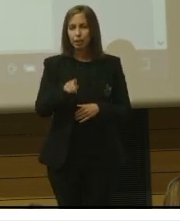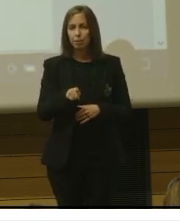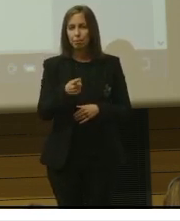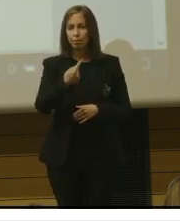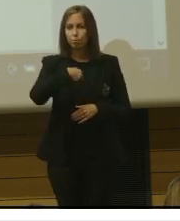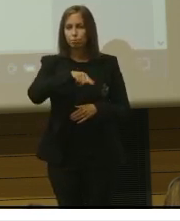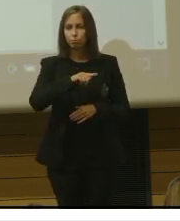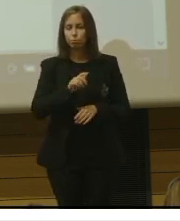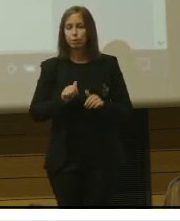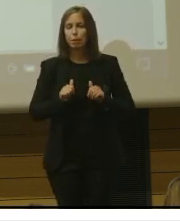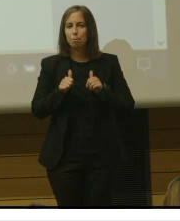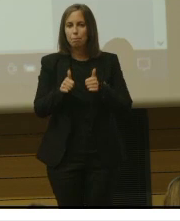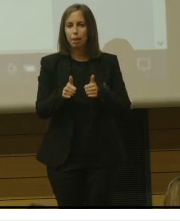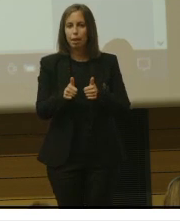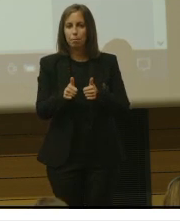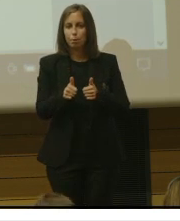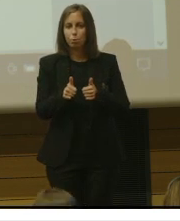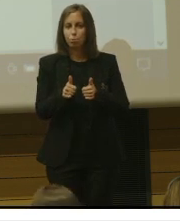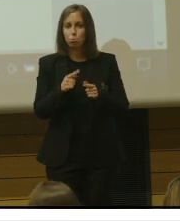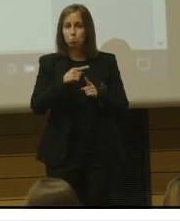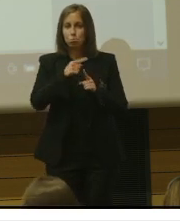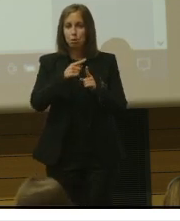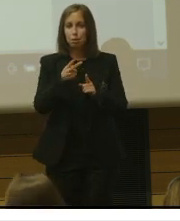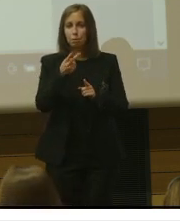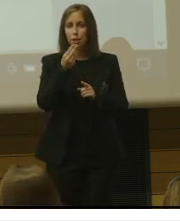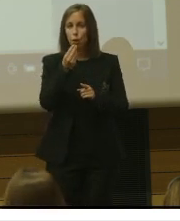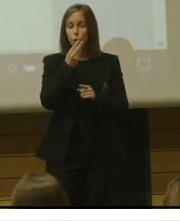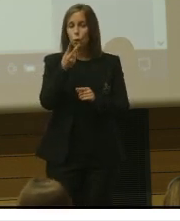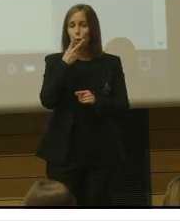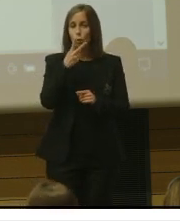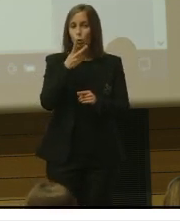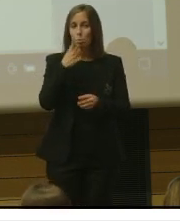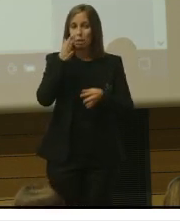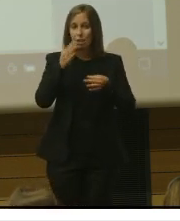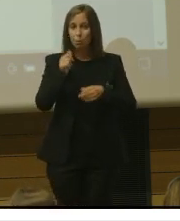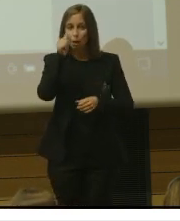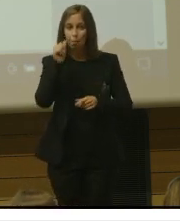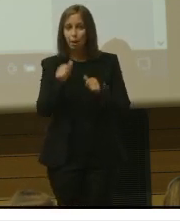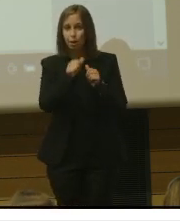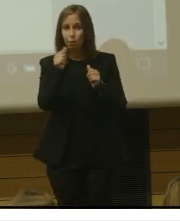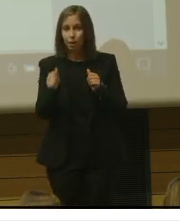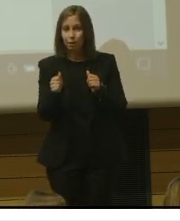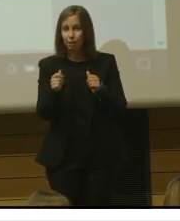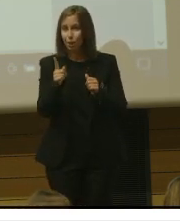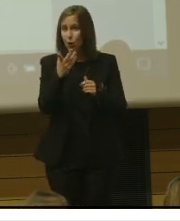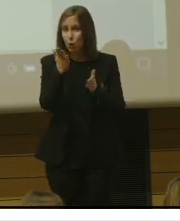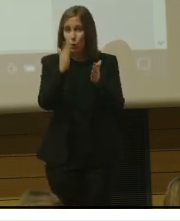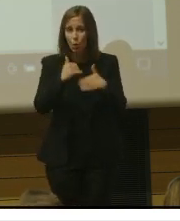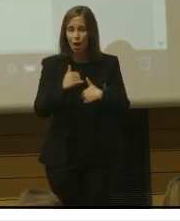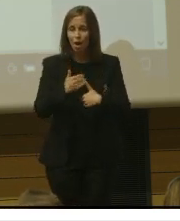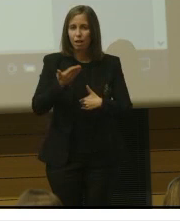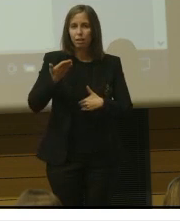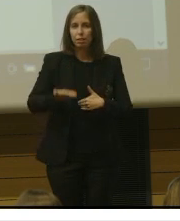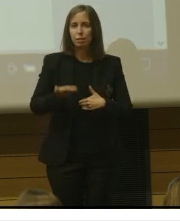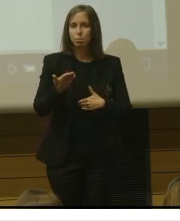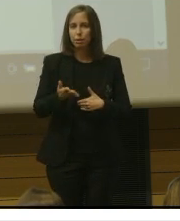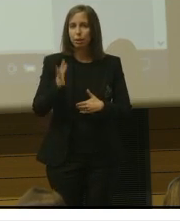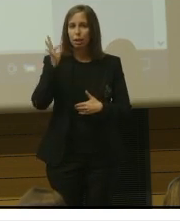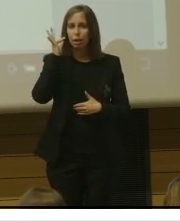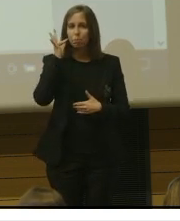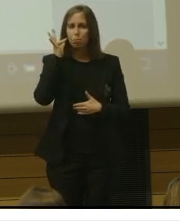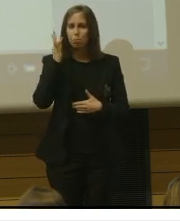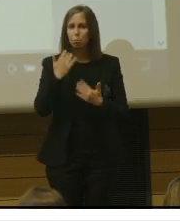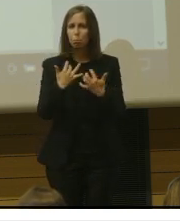nosotros partimos del hecho de que no existe un nivel de consumo seguro durante el embarazo. Y esto es muy importante. Yo no sé, aquí hay mujeres